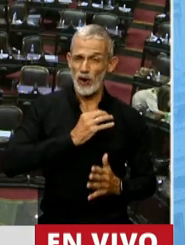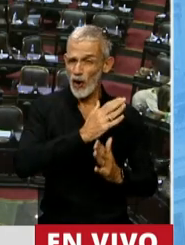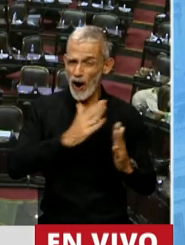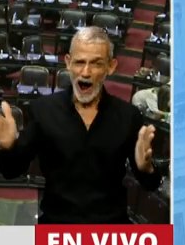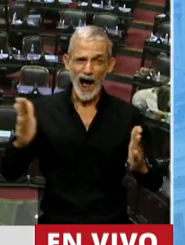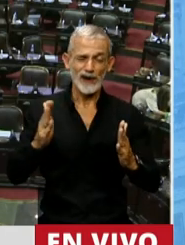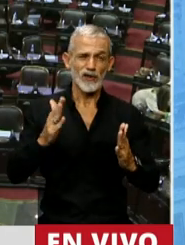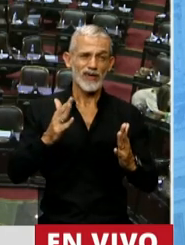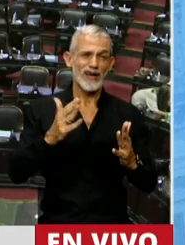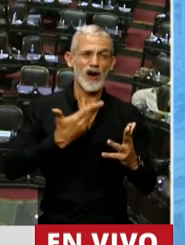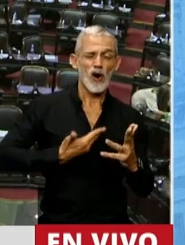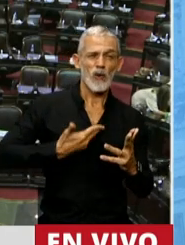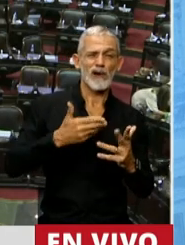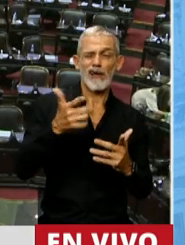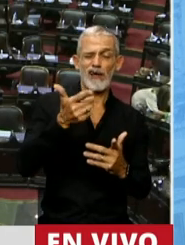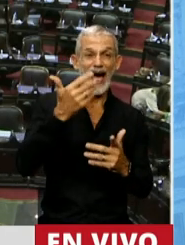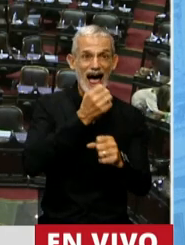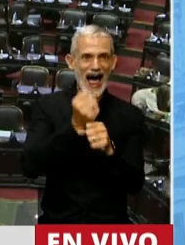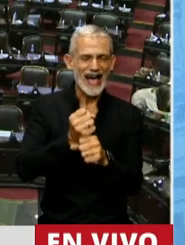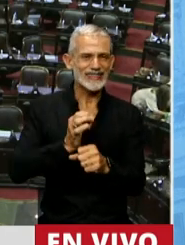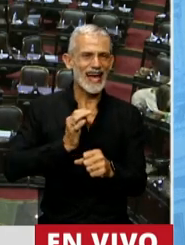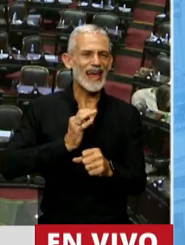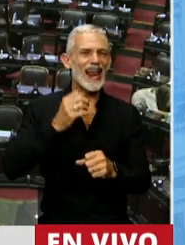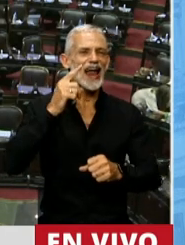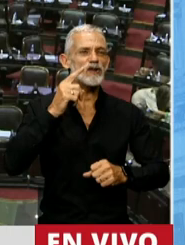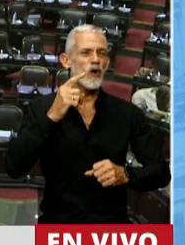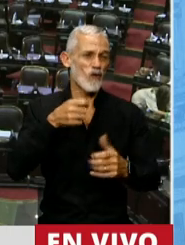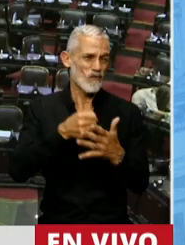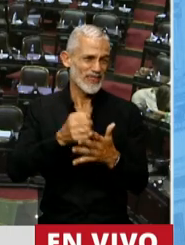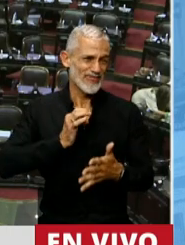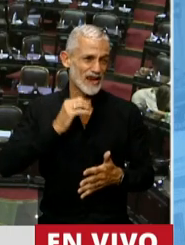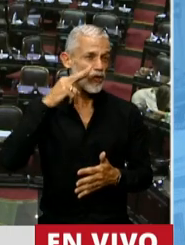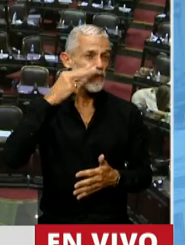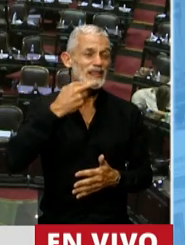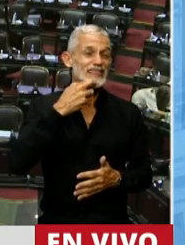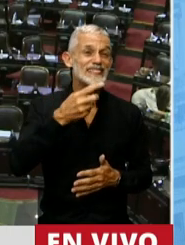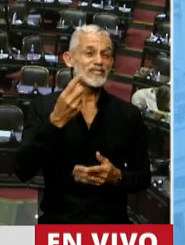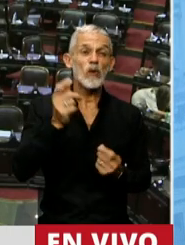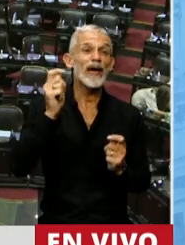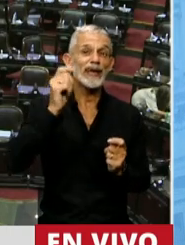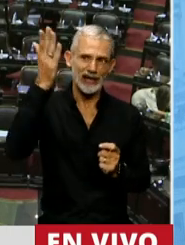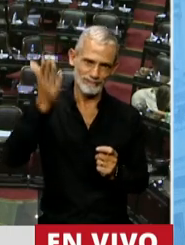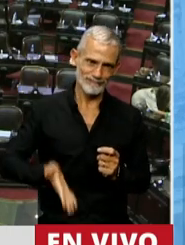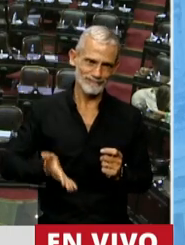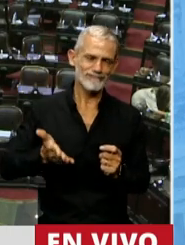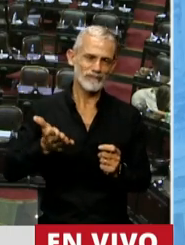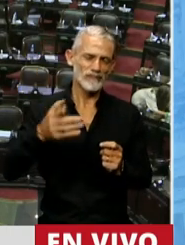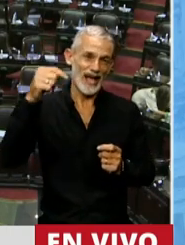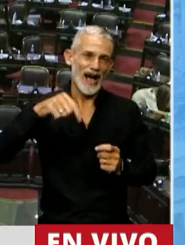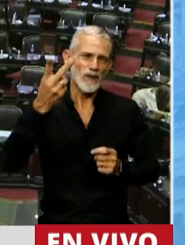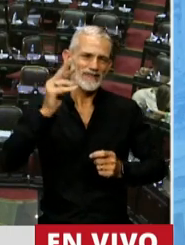5 años de desgobierno que tuvimos hasta el año, hasta fines del 19, fue precisamente la